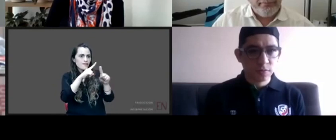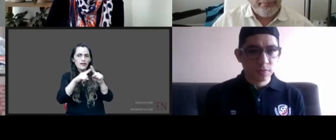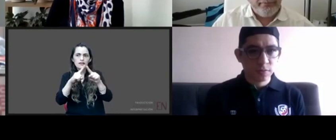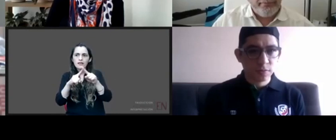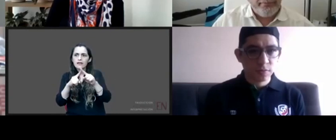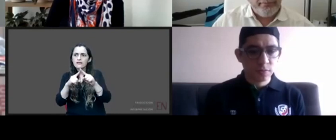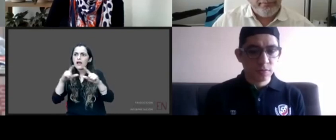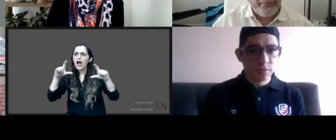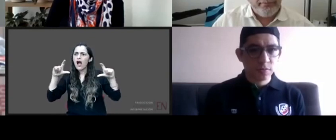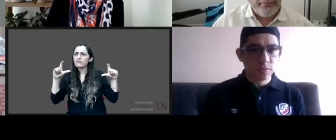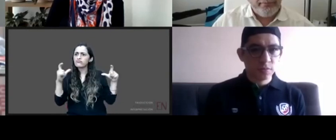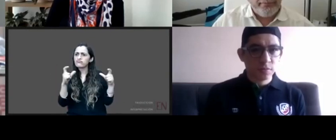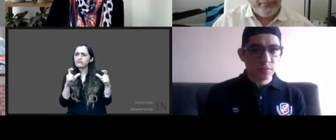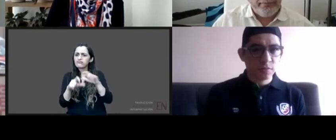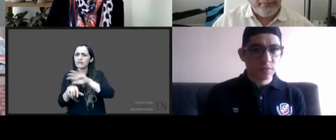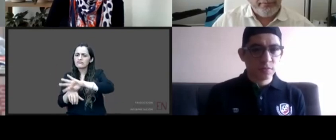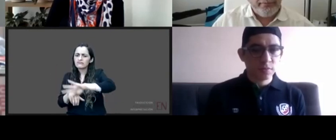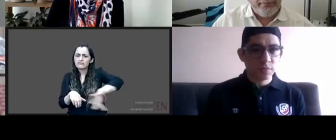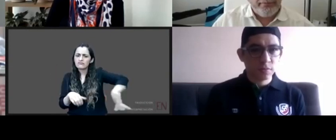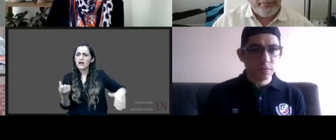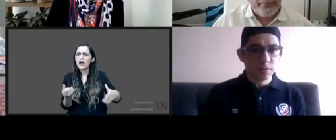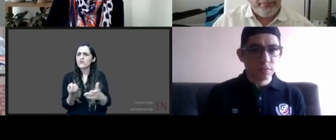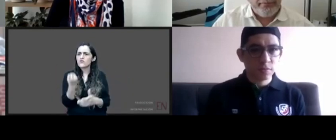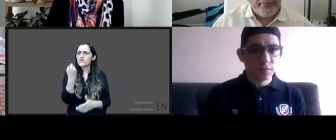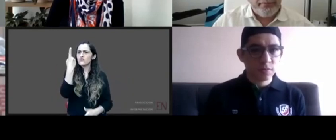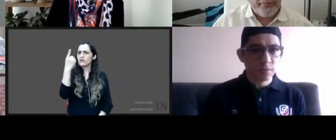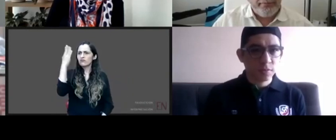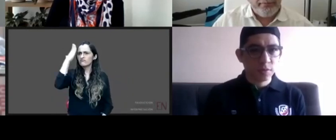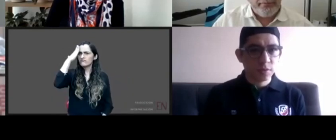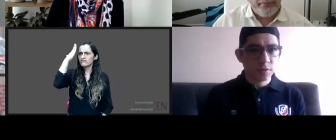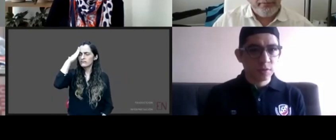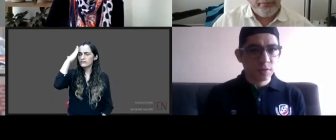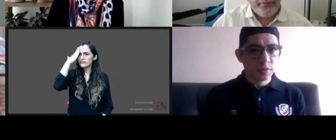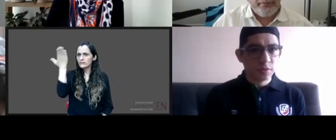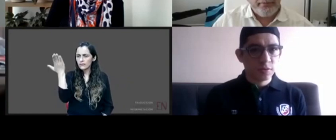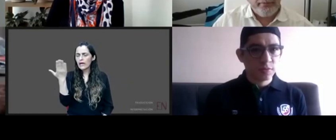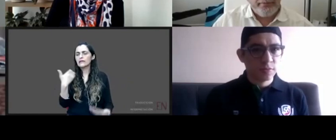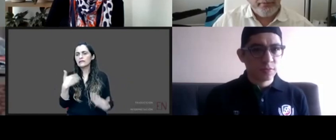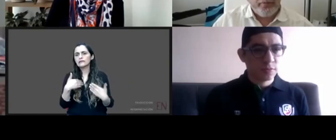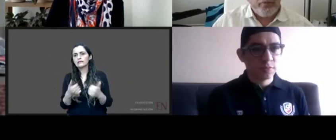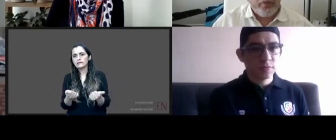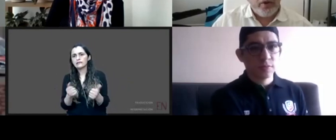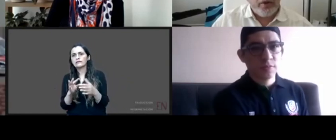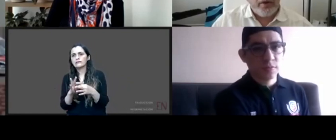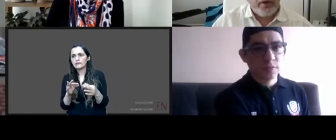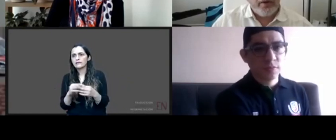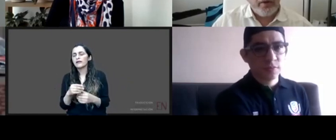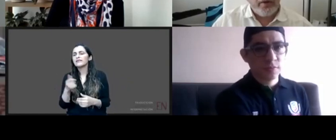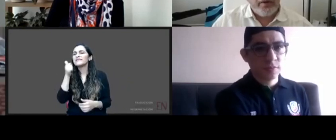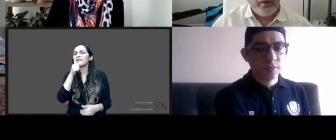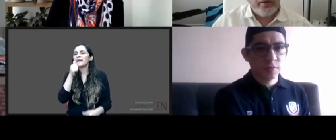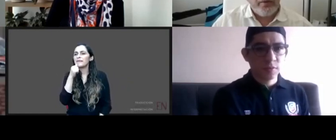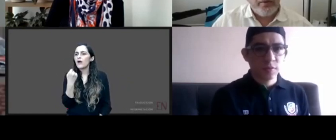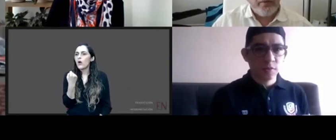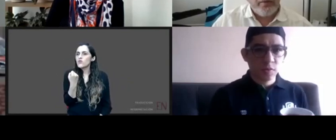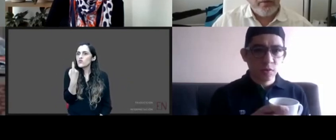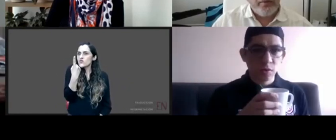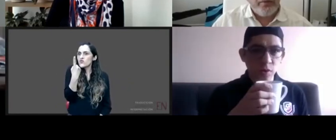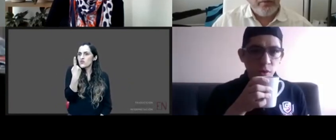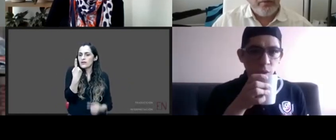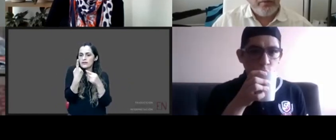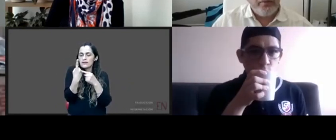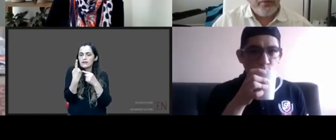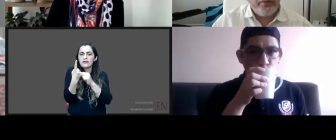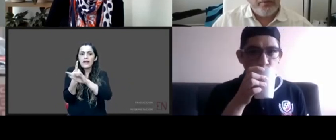diversidad en torno a que todo aquello que esté en la periferia se ajuste a un centro o a un